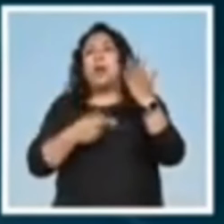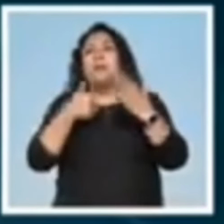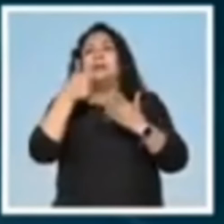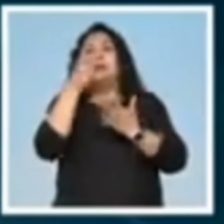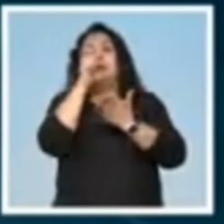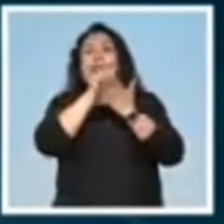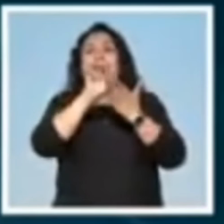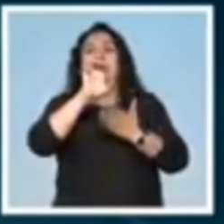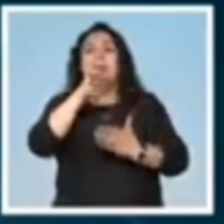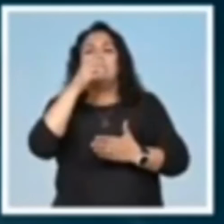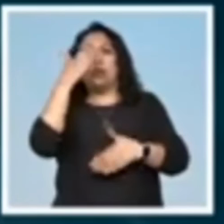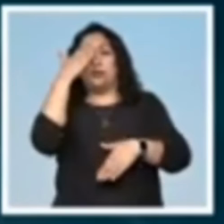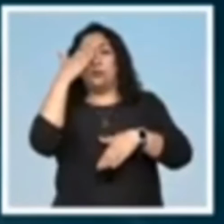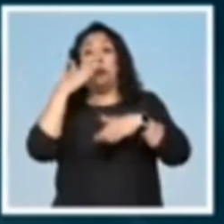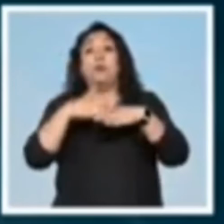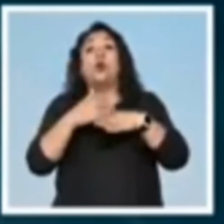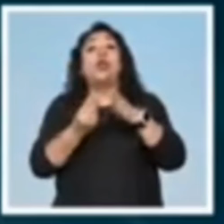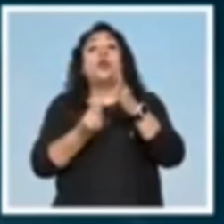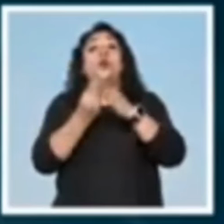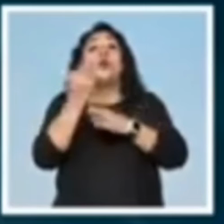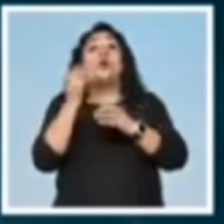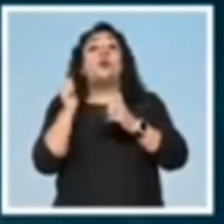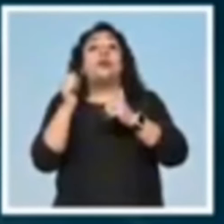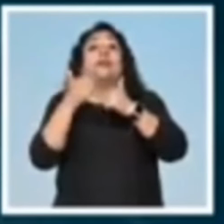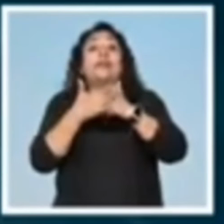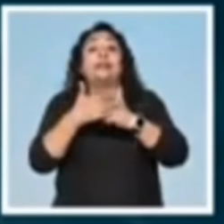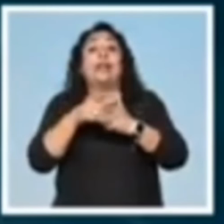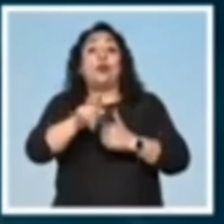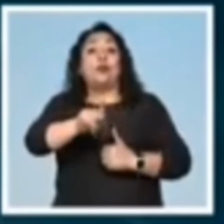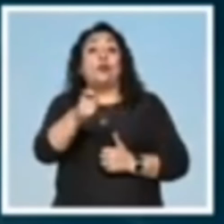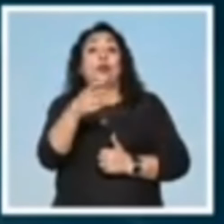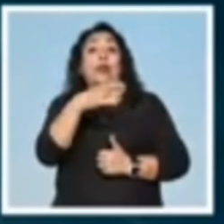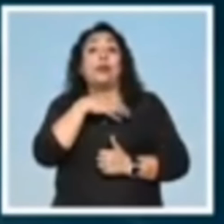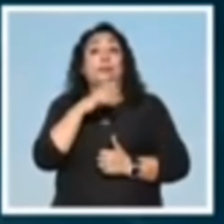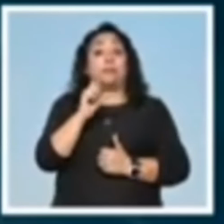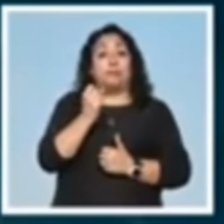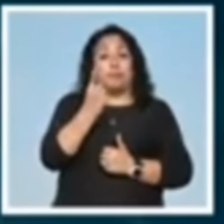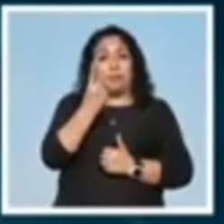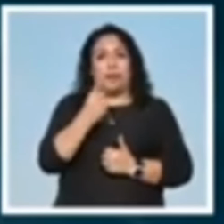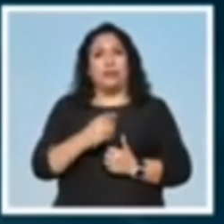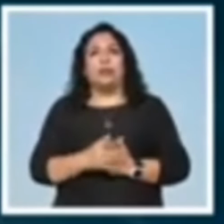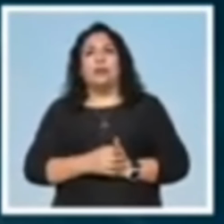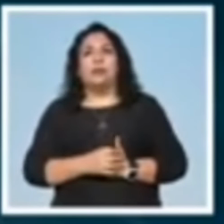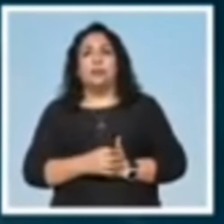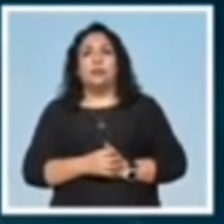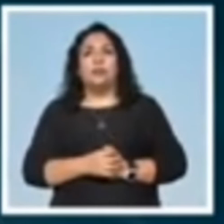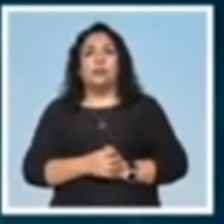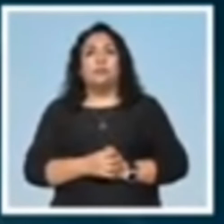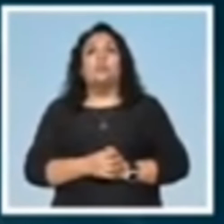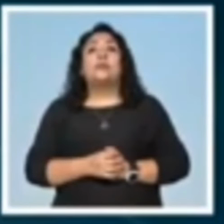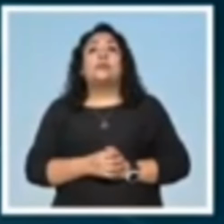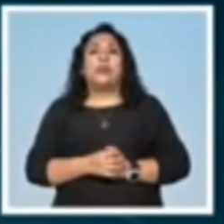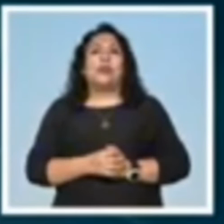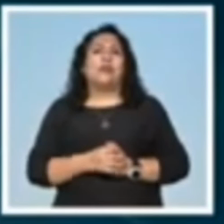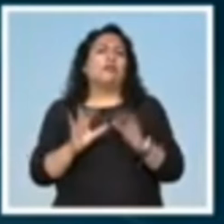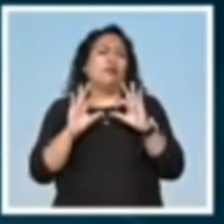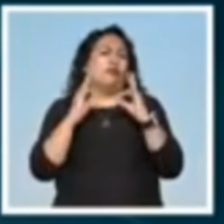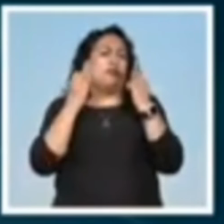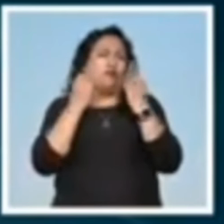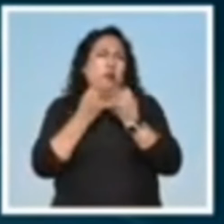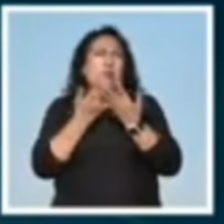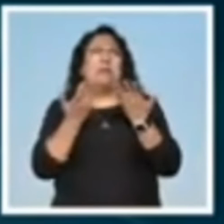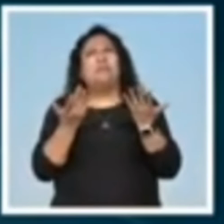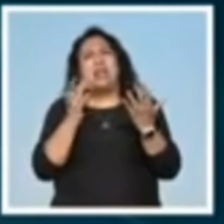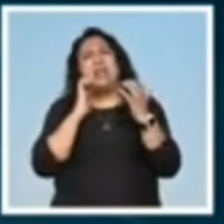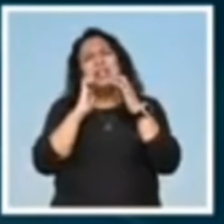ensayos sobre la memoria que estrena capital 21 las mujeres han quedado relegadas muchas veces del discurso histórico el formato creo que son